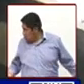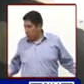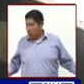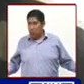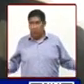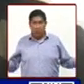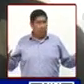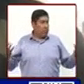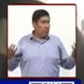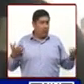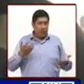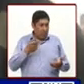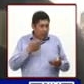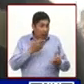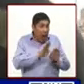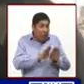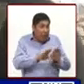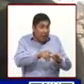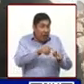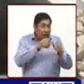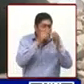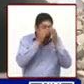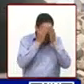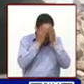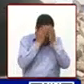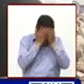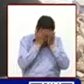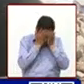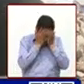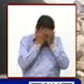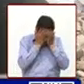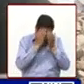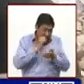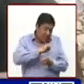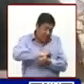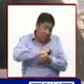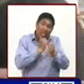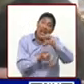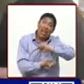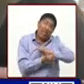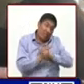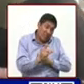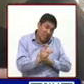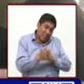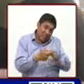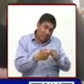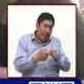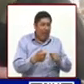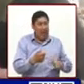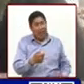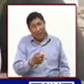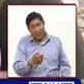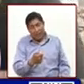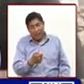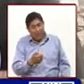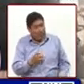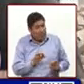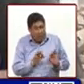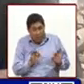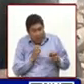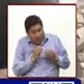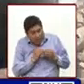hemos reconocido por la puertita que estaba allá, incluso el candado. Y bueno, prácticamente ya no había nada más